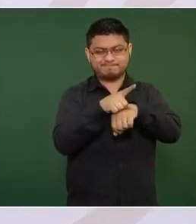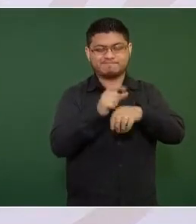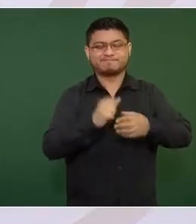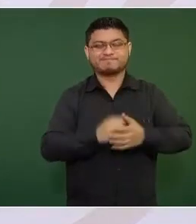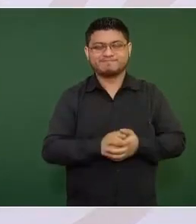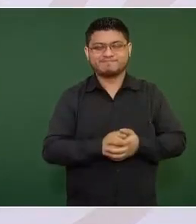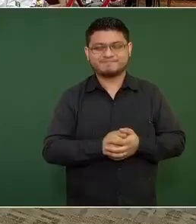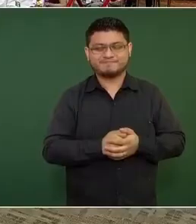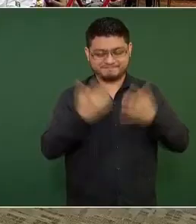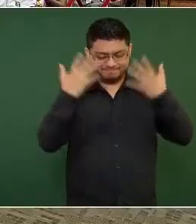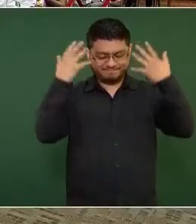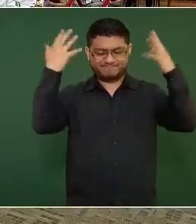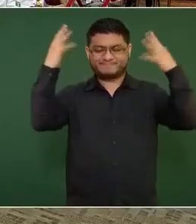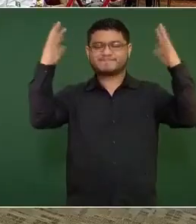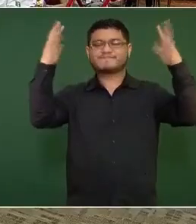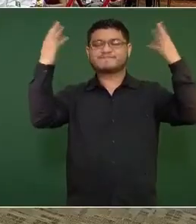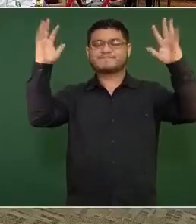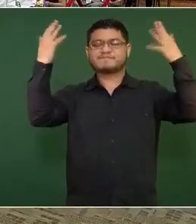decir,